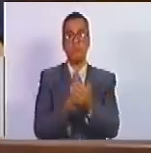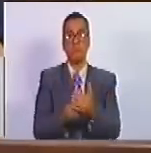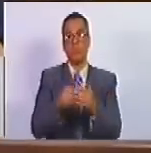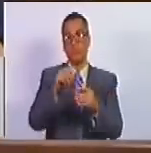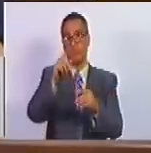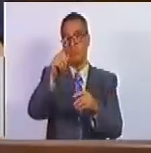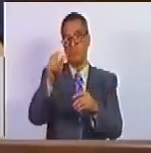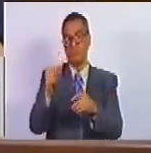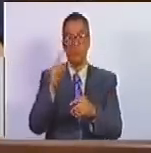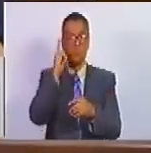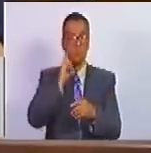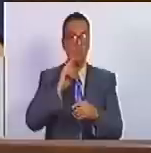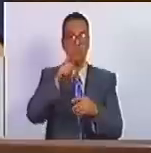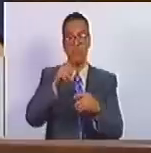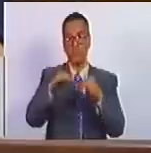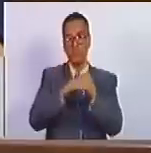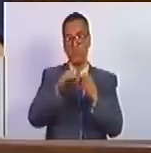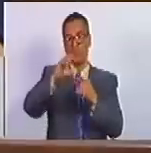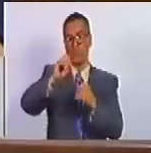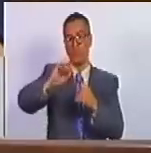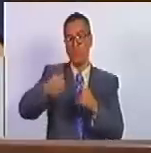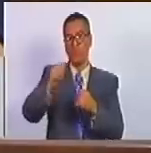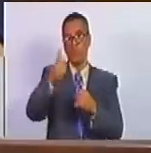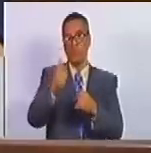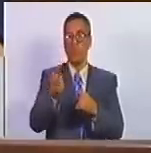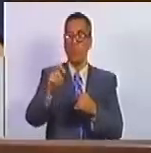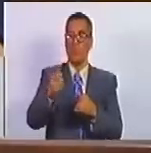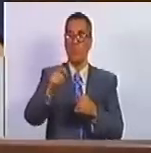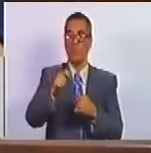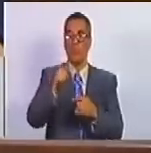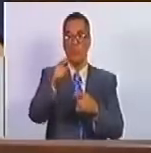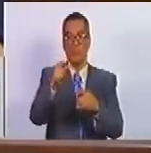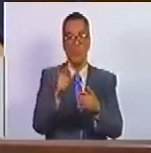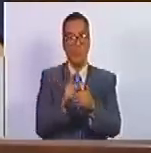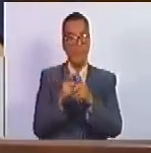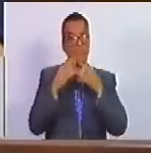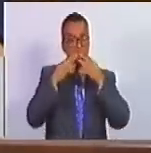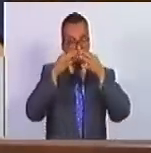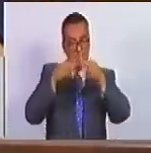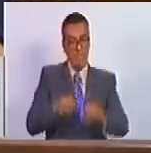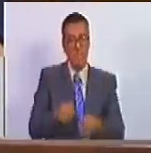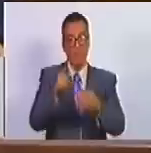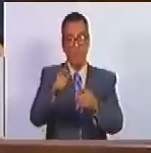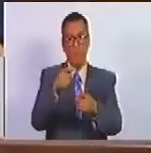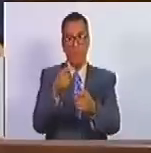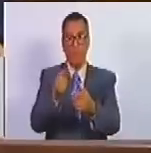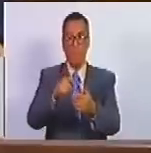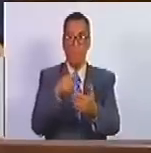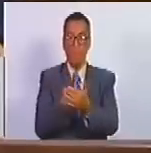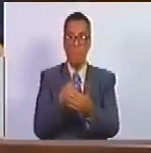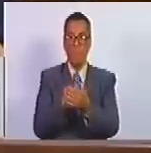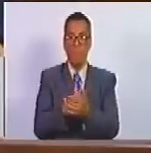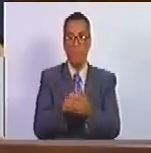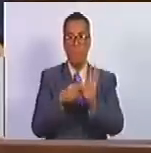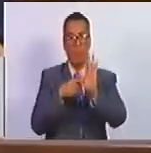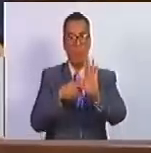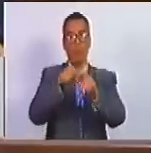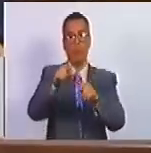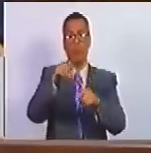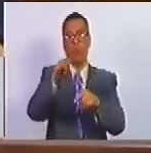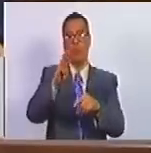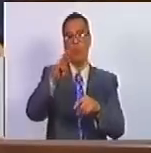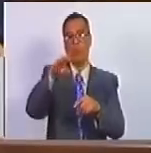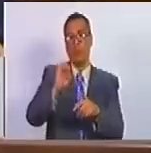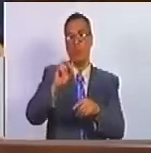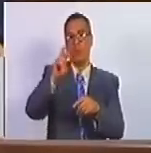en bolívares equivalente al 0,10 veces el tipo de cambio oficial de la moneda de mayor valor publicado por el